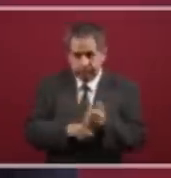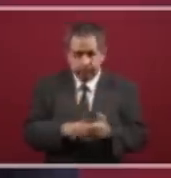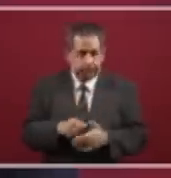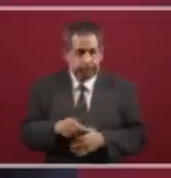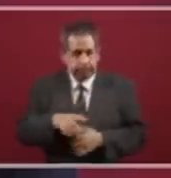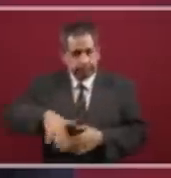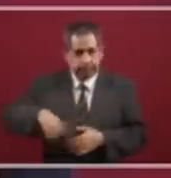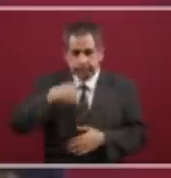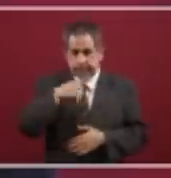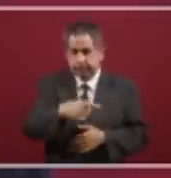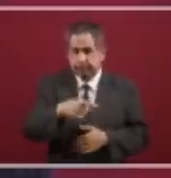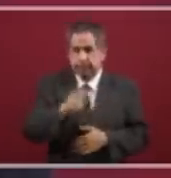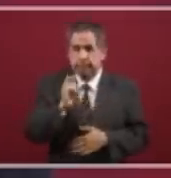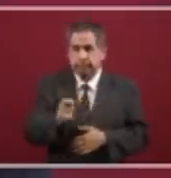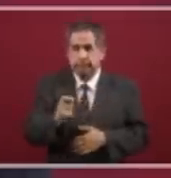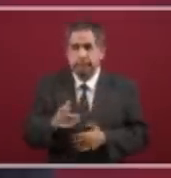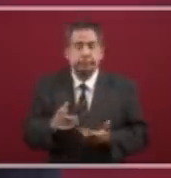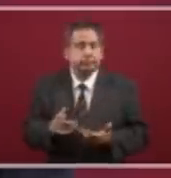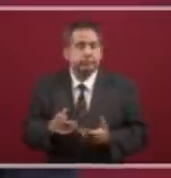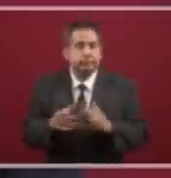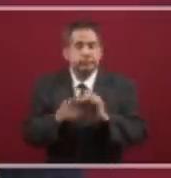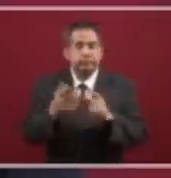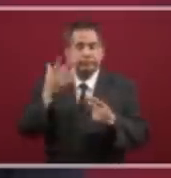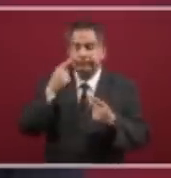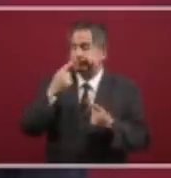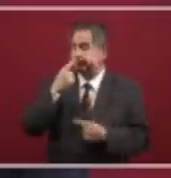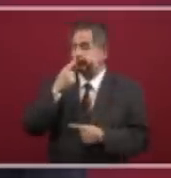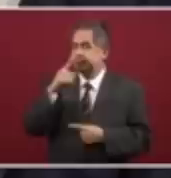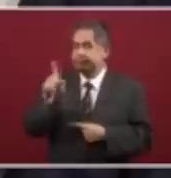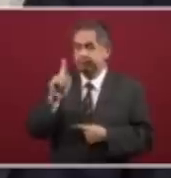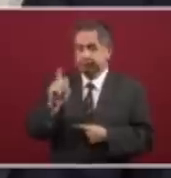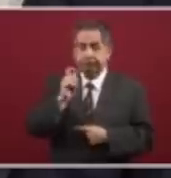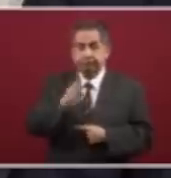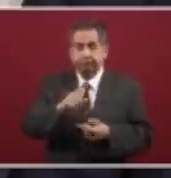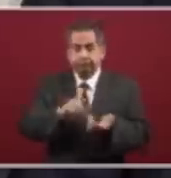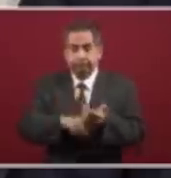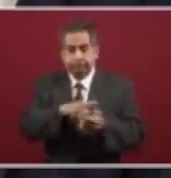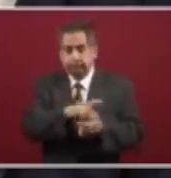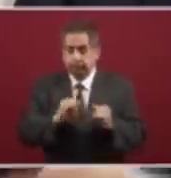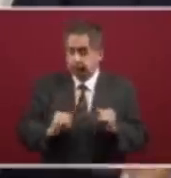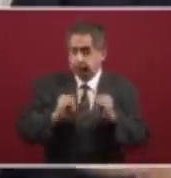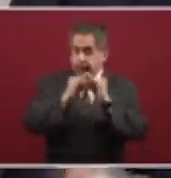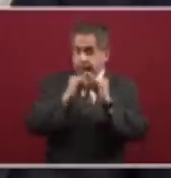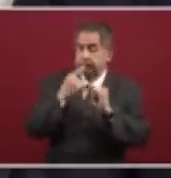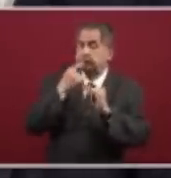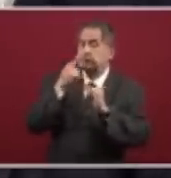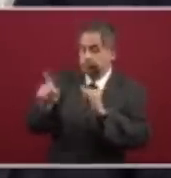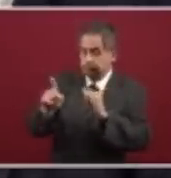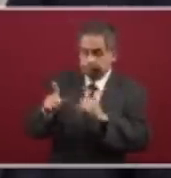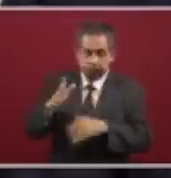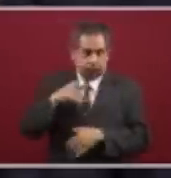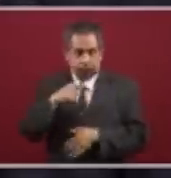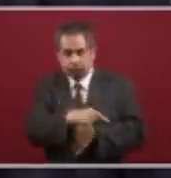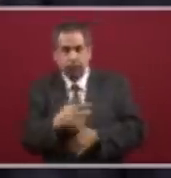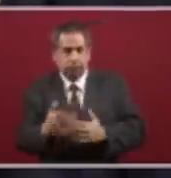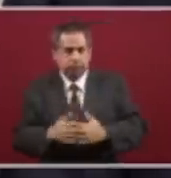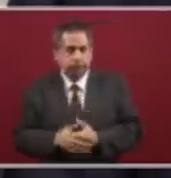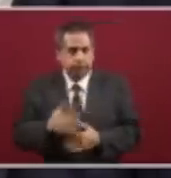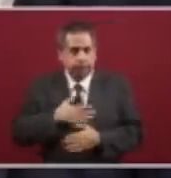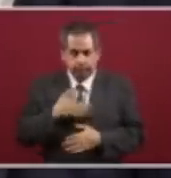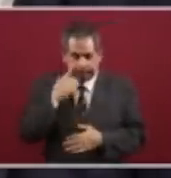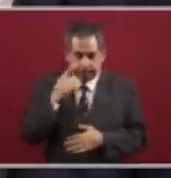que mencionaba es la que fue presentada específicamente por él por el instituto incluso en febrero